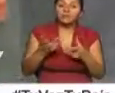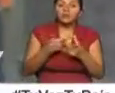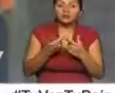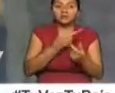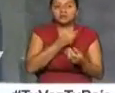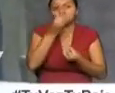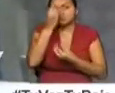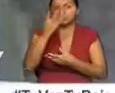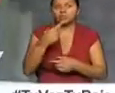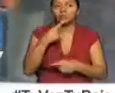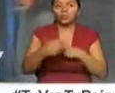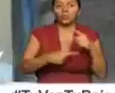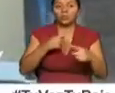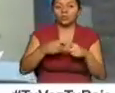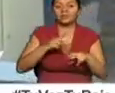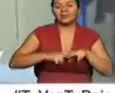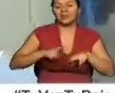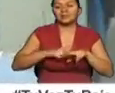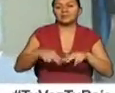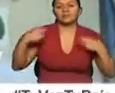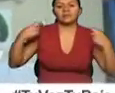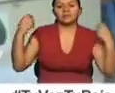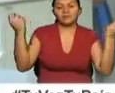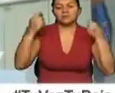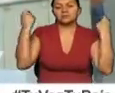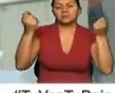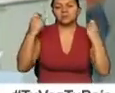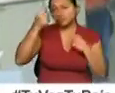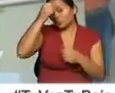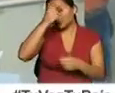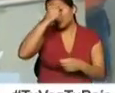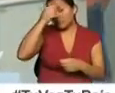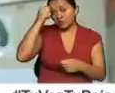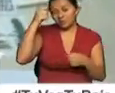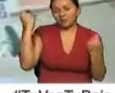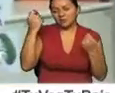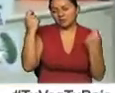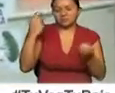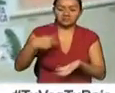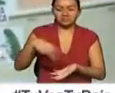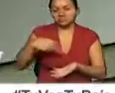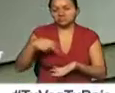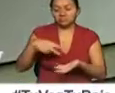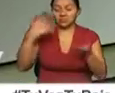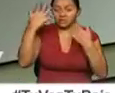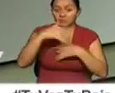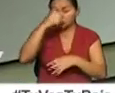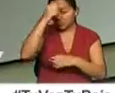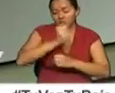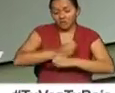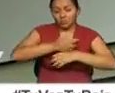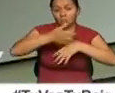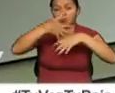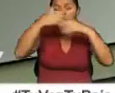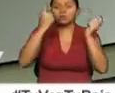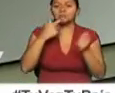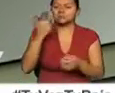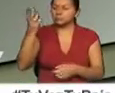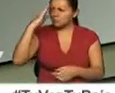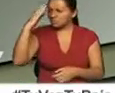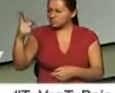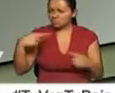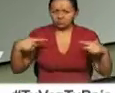hecho ocurrió al salir en taxi de una fiesta la madrugada del domingo, pero la justicia calificó sus testimonios como contradictorios.